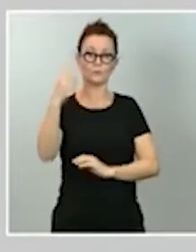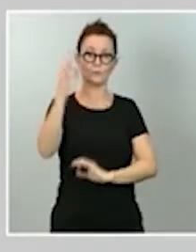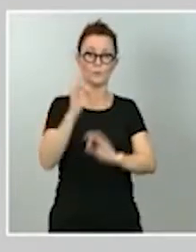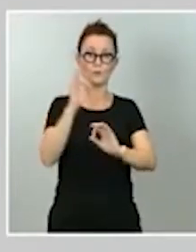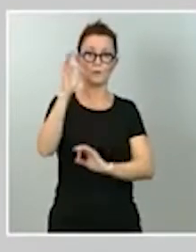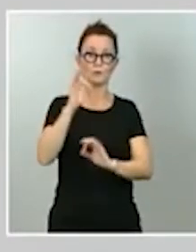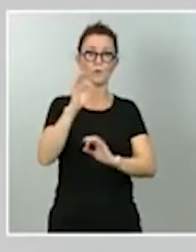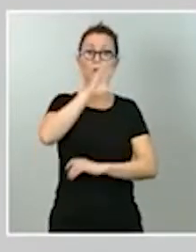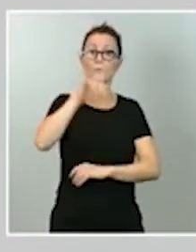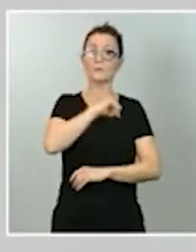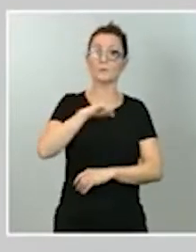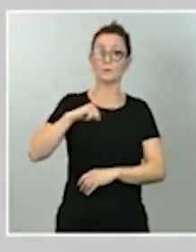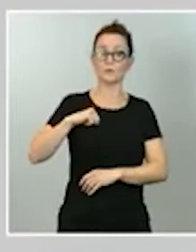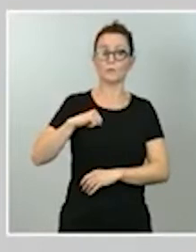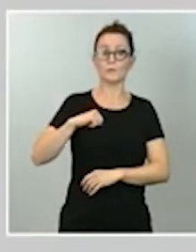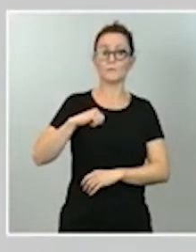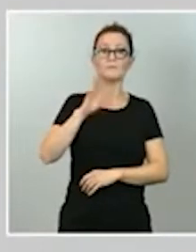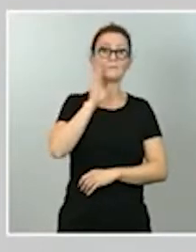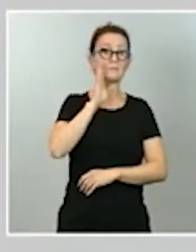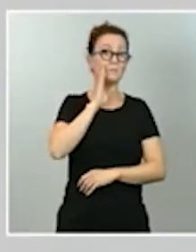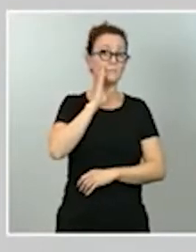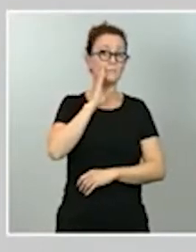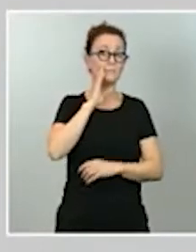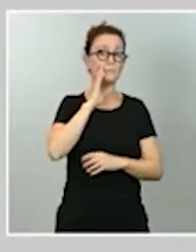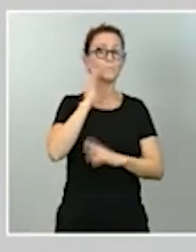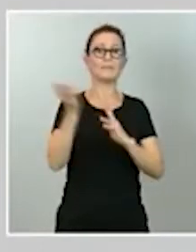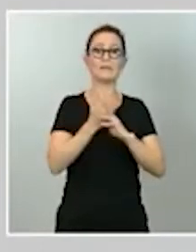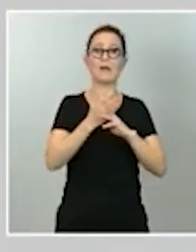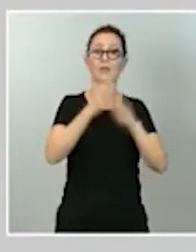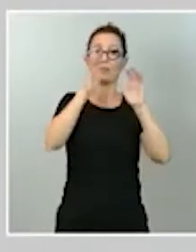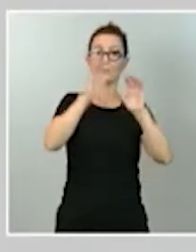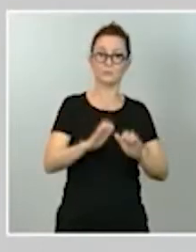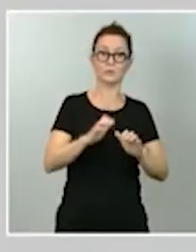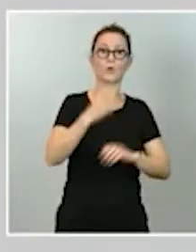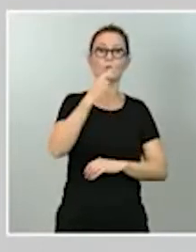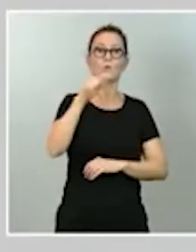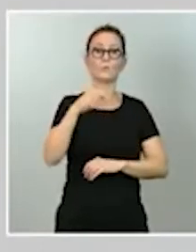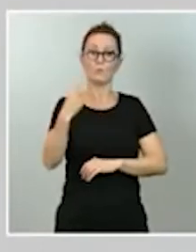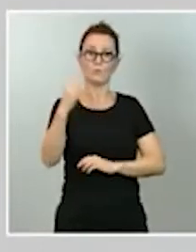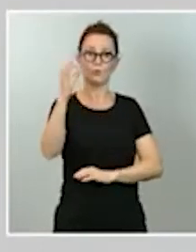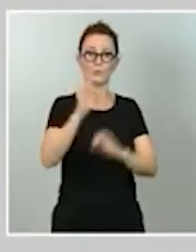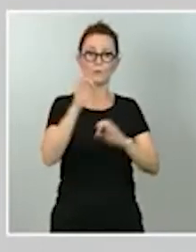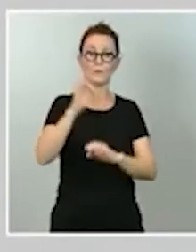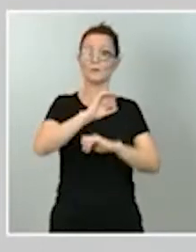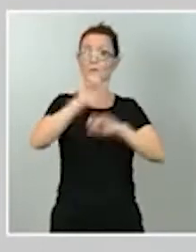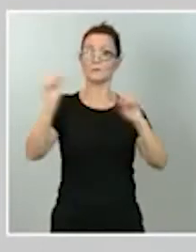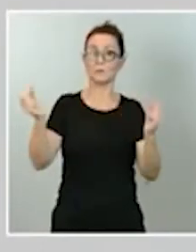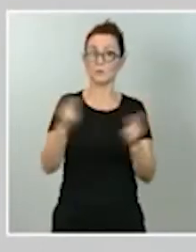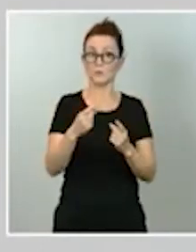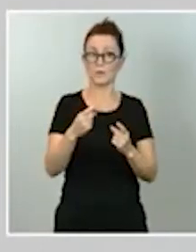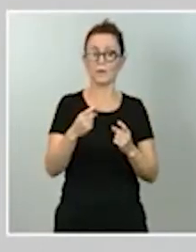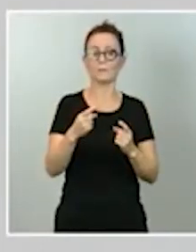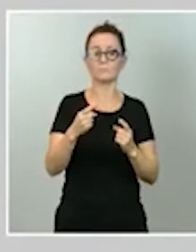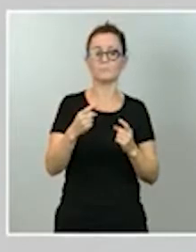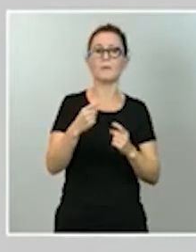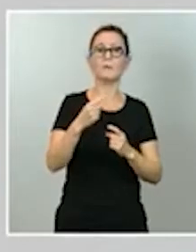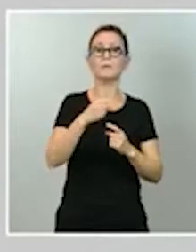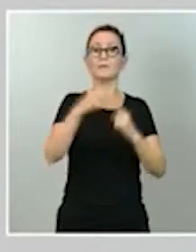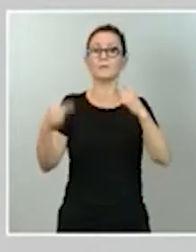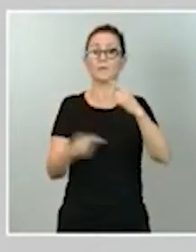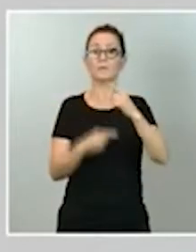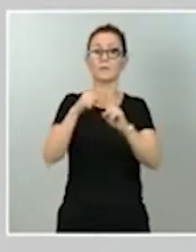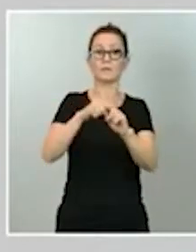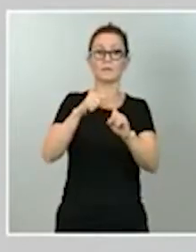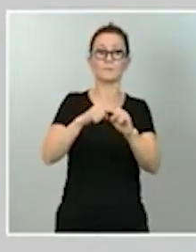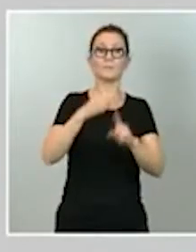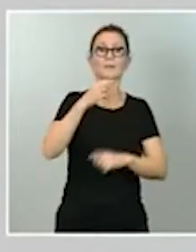autónomas como les digo baja la mitad 11 por ciento y seguridad social pasará de un déficit de referencia del 3 por